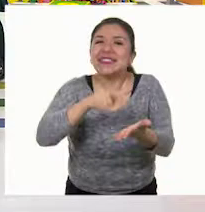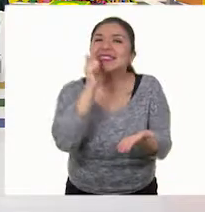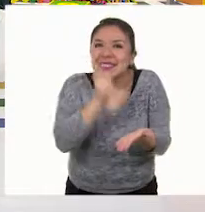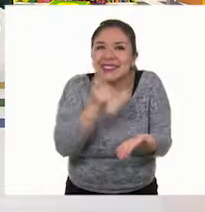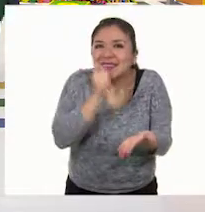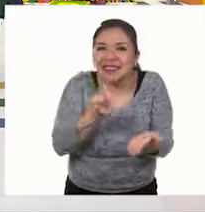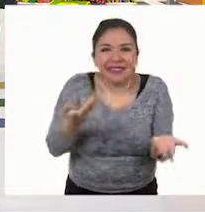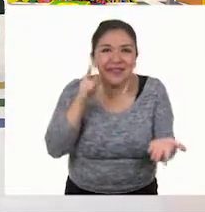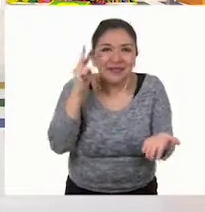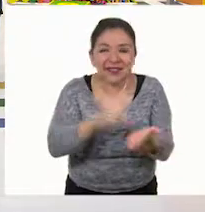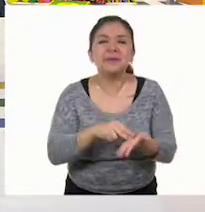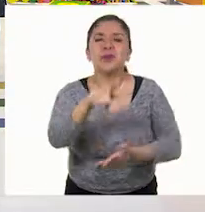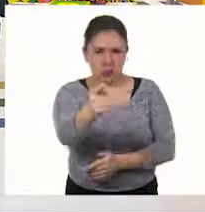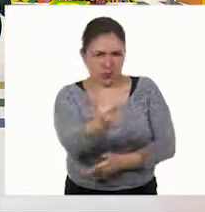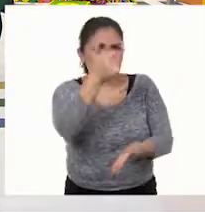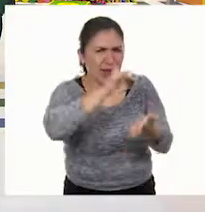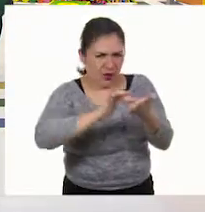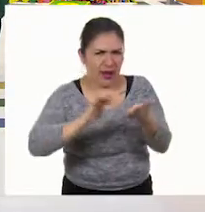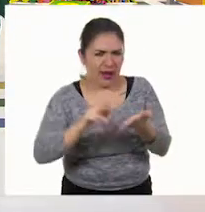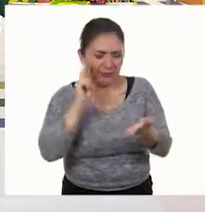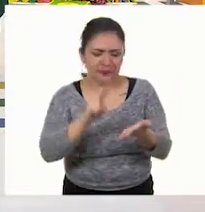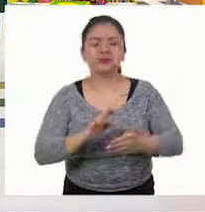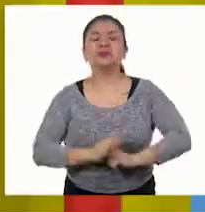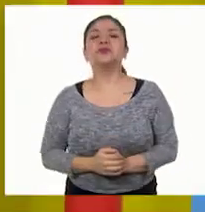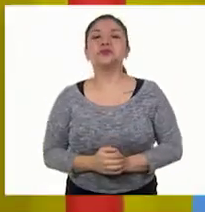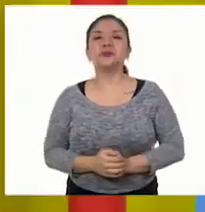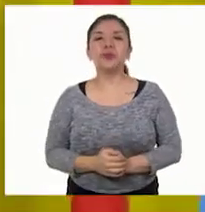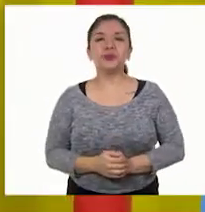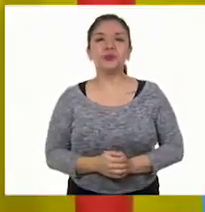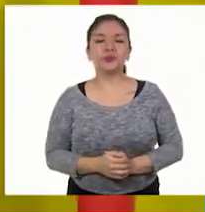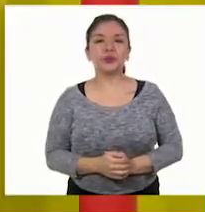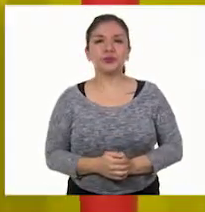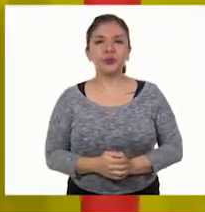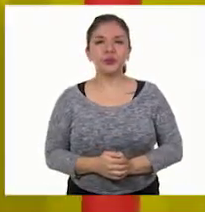dicen? A ver, primero lee tú, por favor, Mariana. La voy a leer.